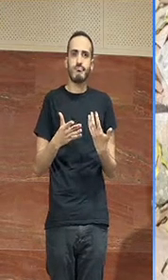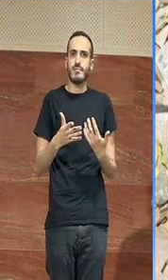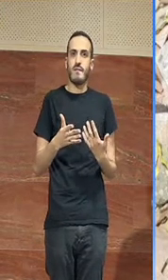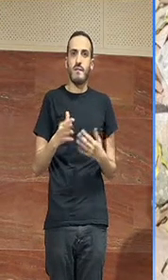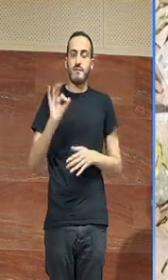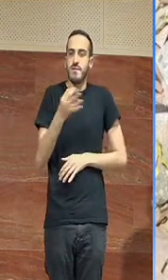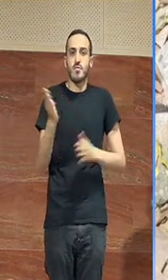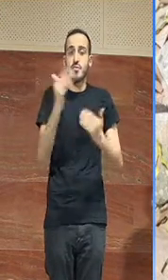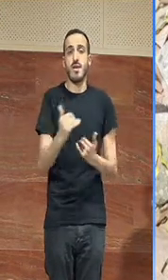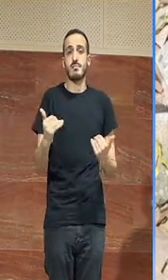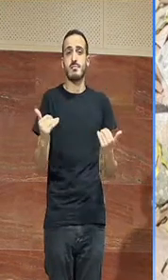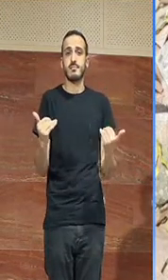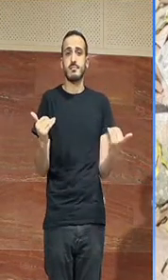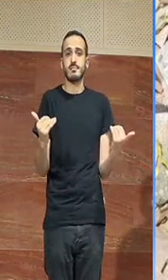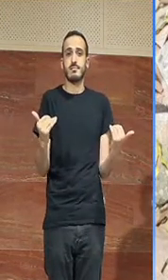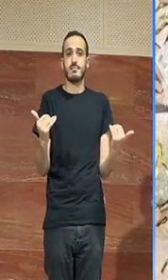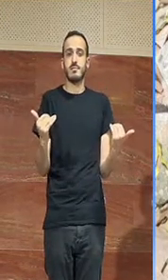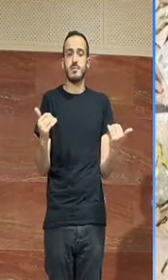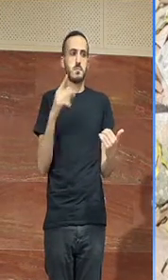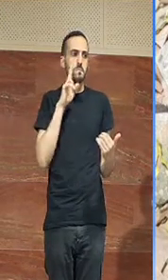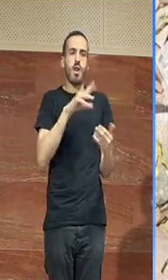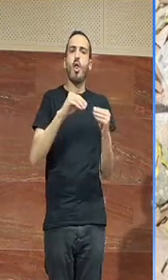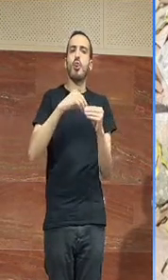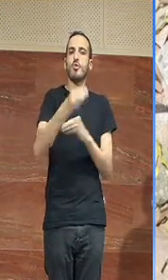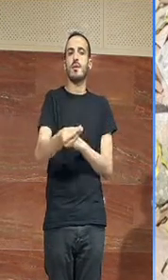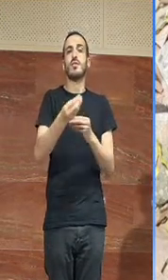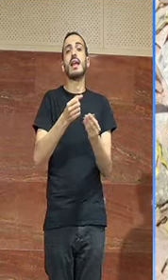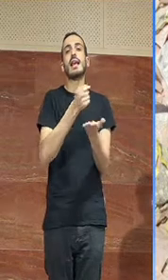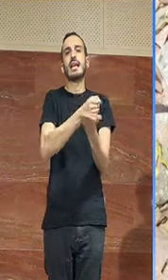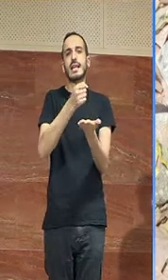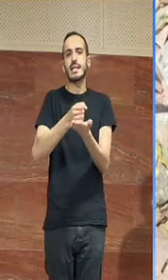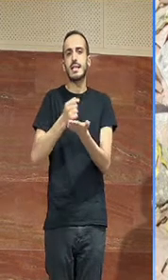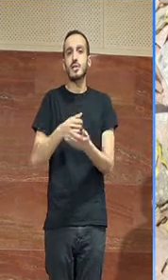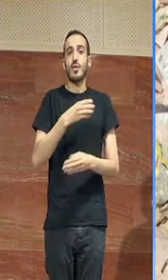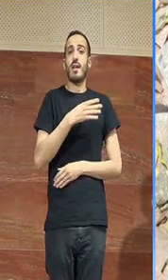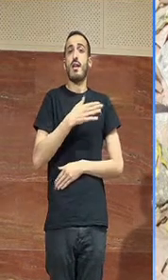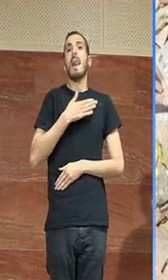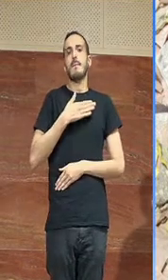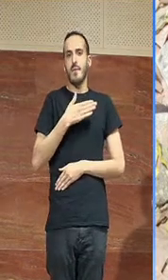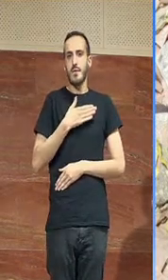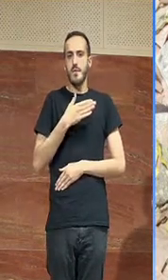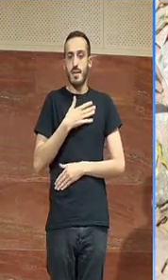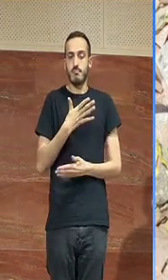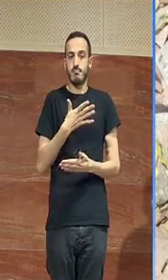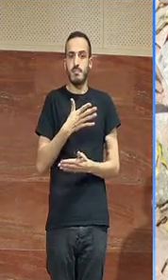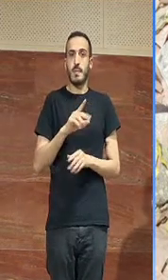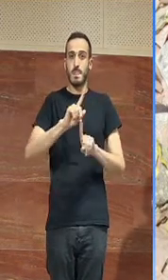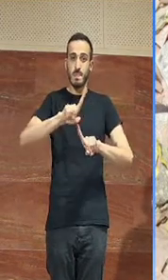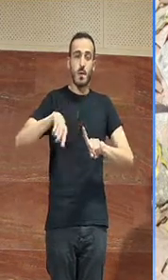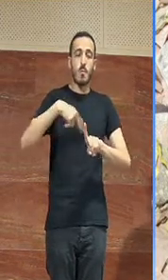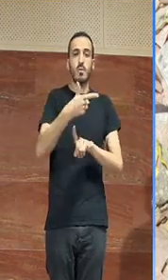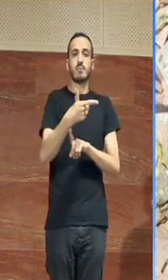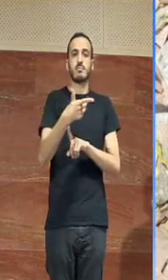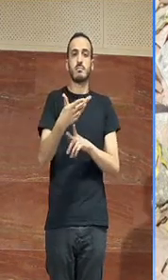administrativo. Aquí se pueden ver los documentos del registro de la propiedad después del terremoto en Haití, ¿no? Eso es lo que